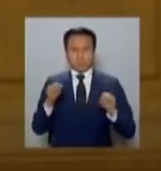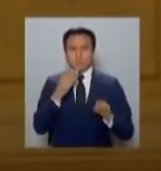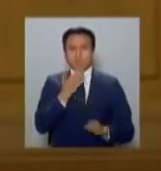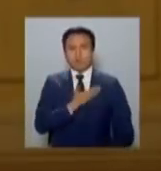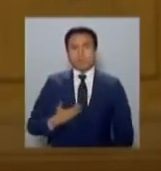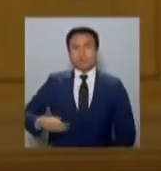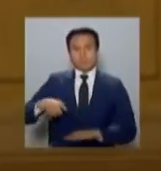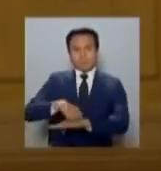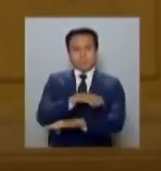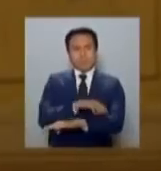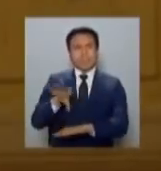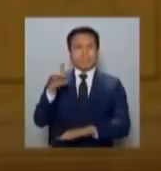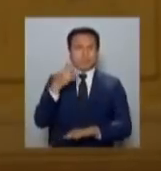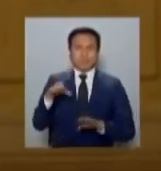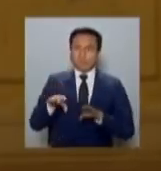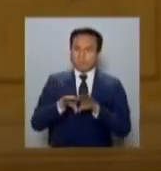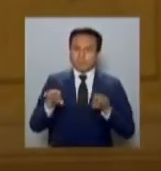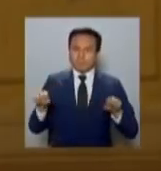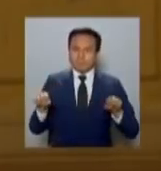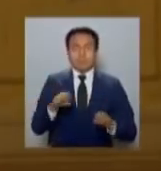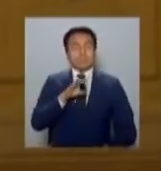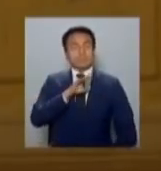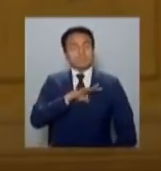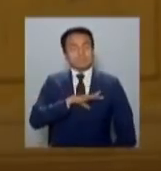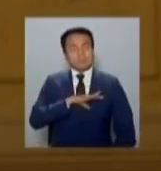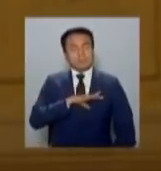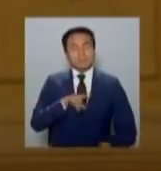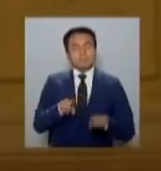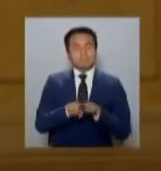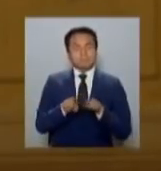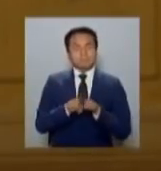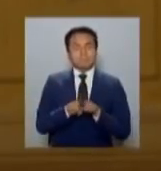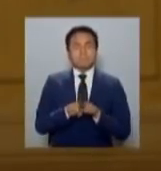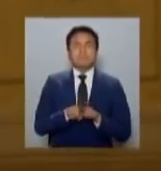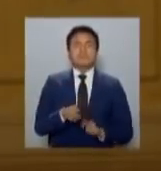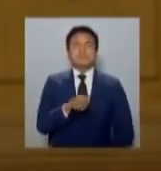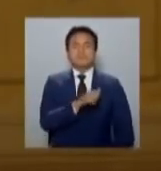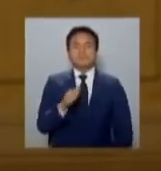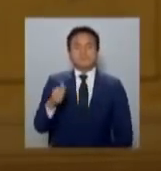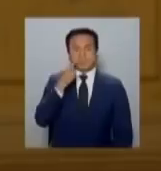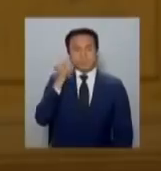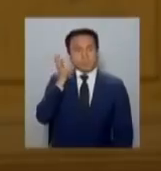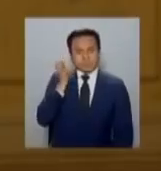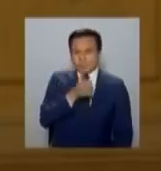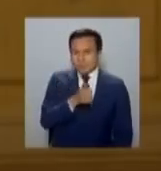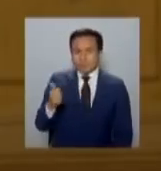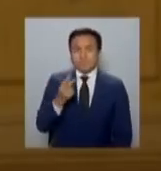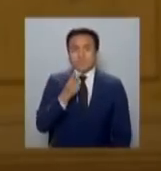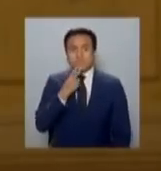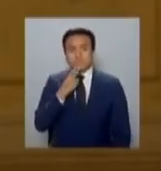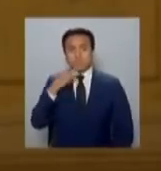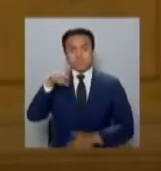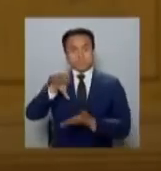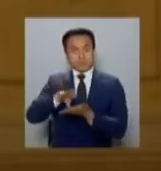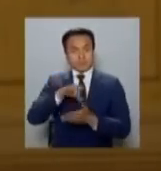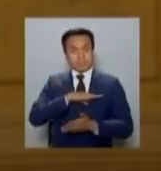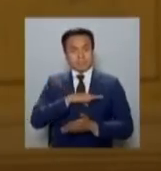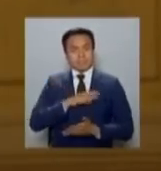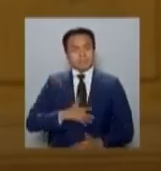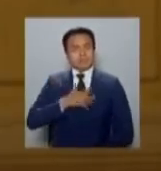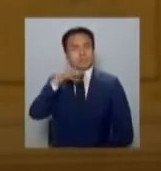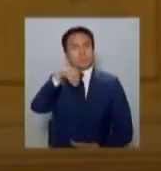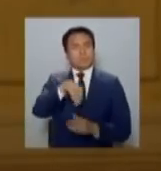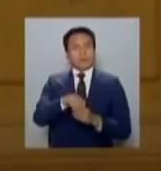la Subsecretaría de Desarrollo Regional y Administrativo, la llamada Subdere, ahí llegaría Crispi. En otras carteras como Salud se han nombrado las figuras de